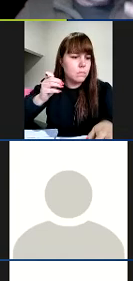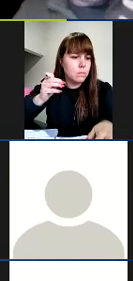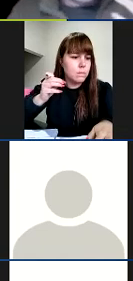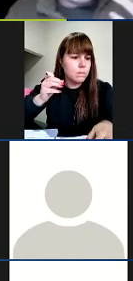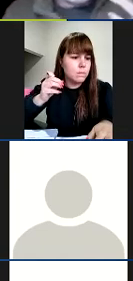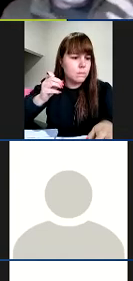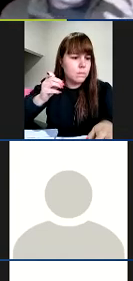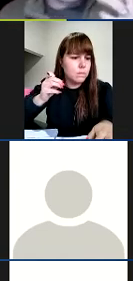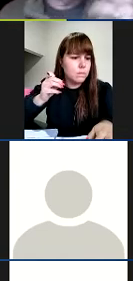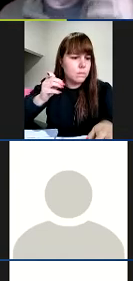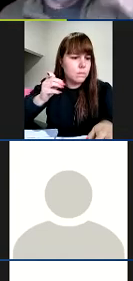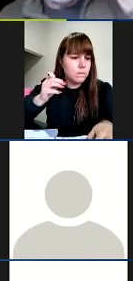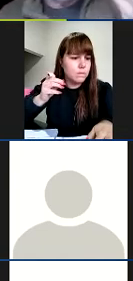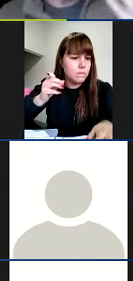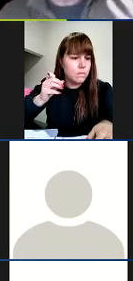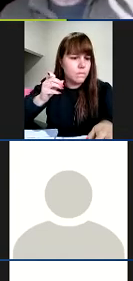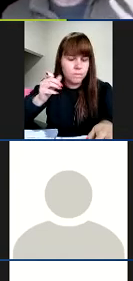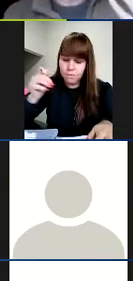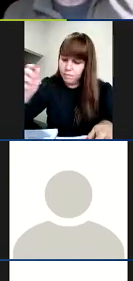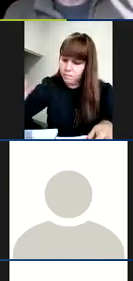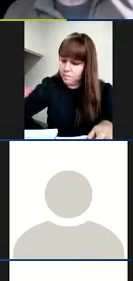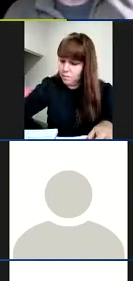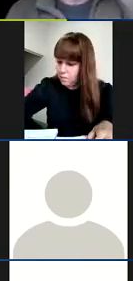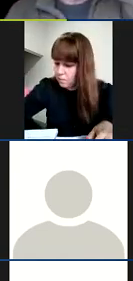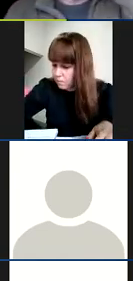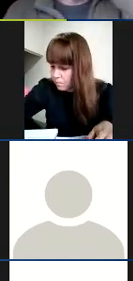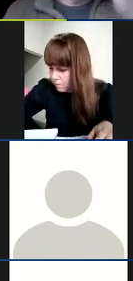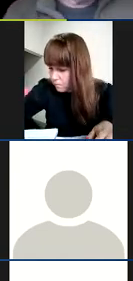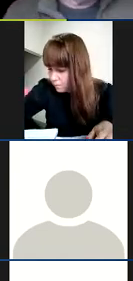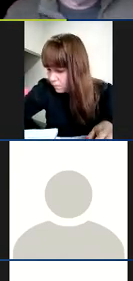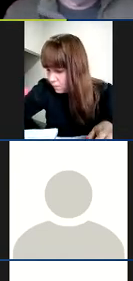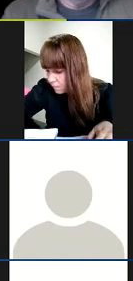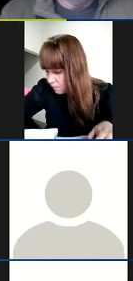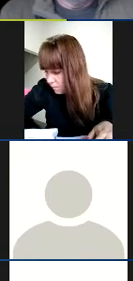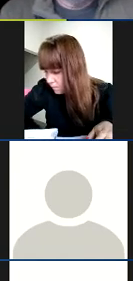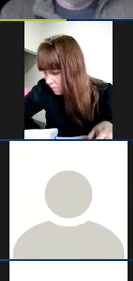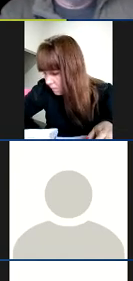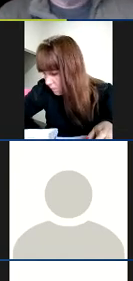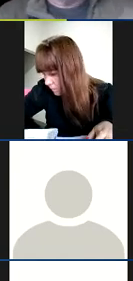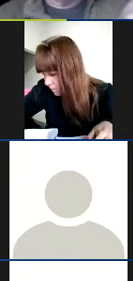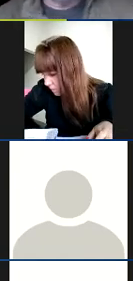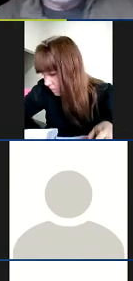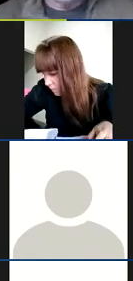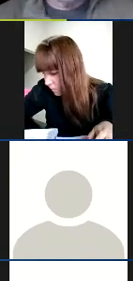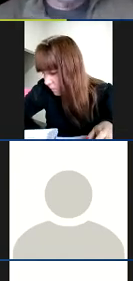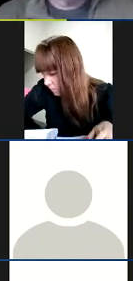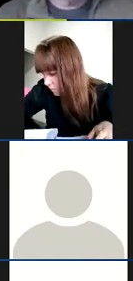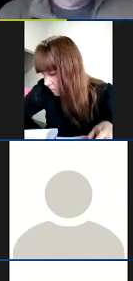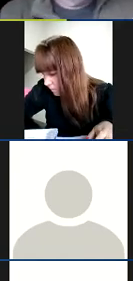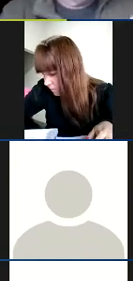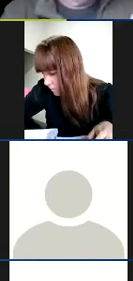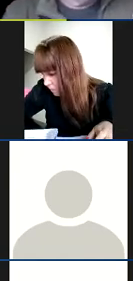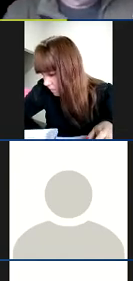El objeto determina la capacidad de la sociedad en el comercio, respecto de